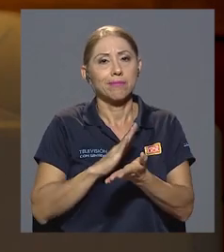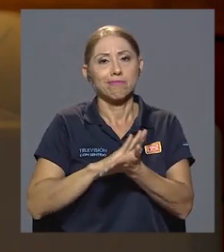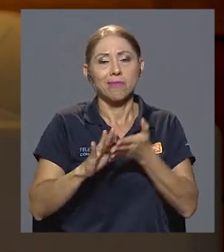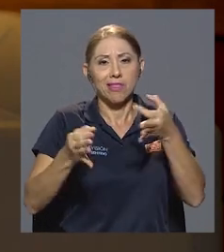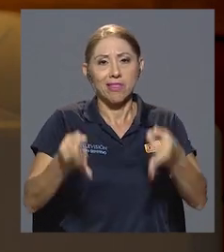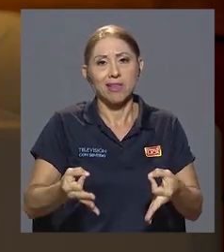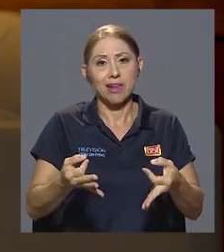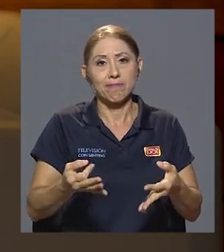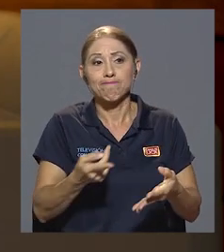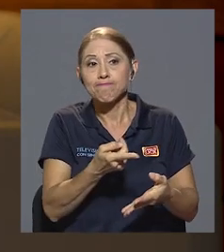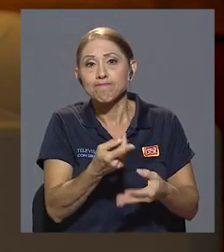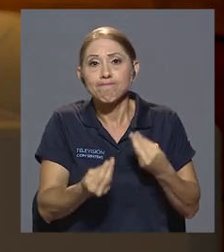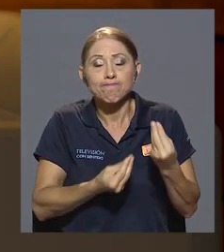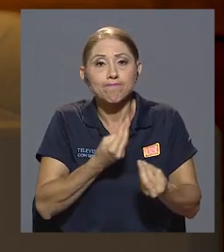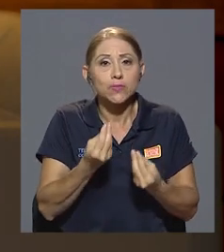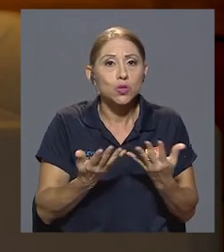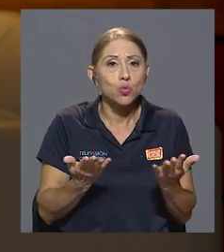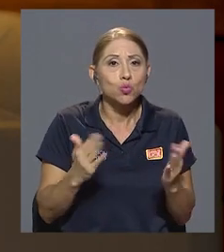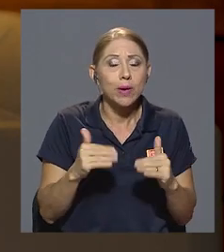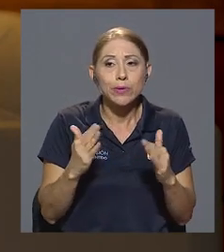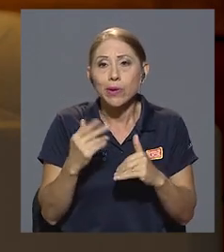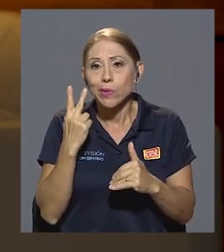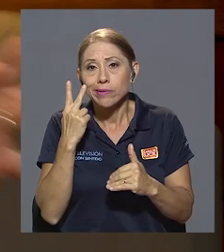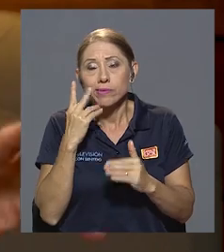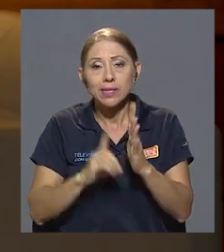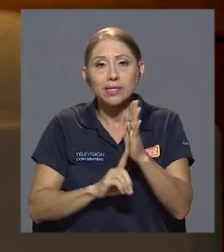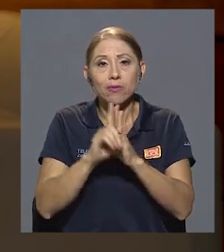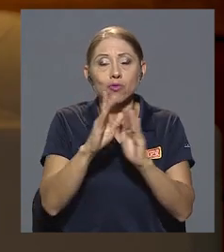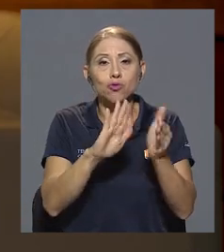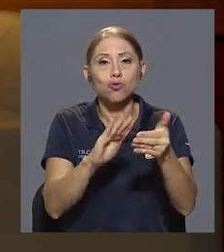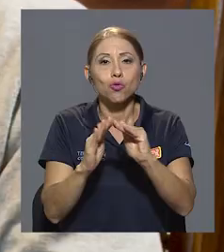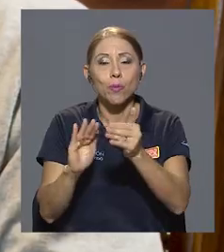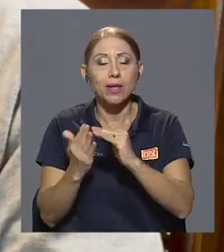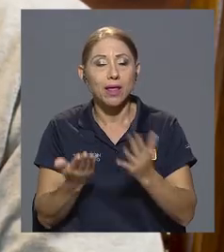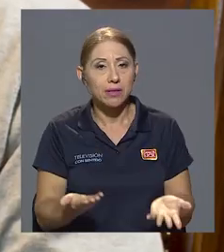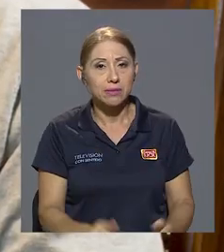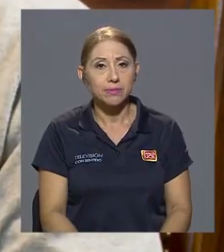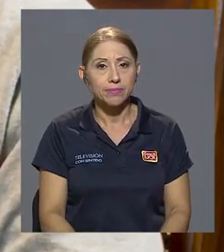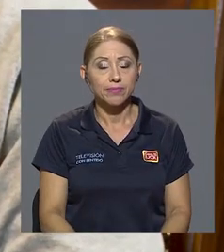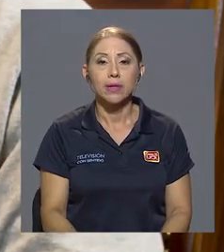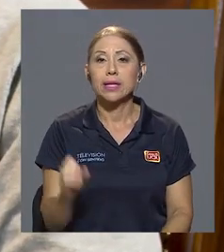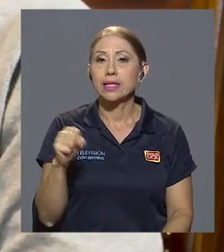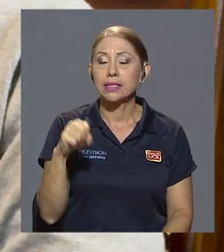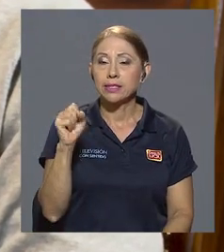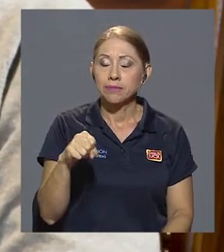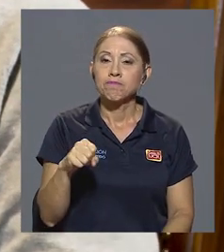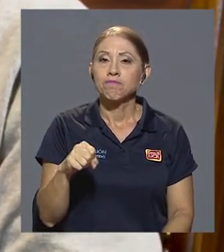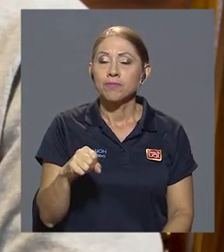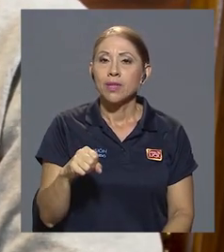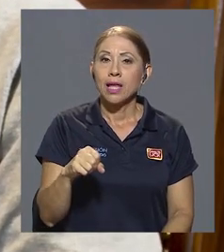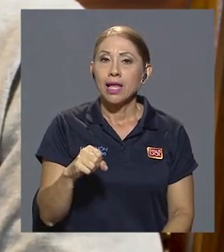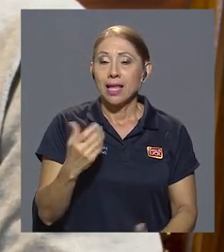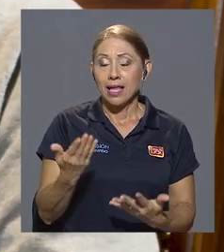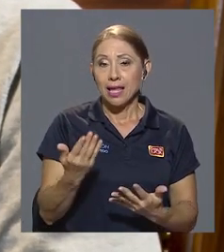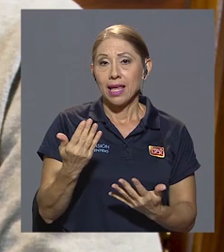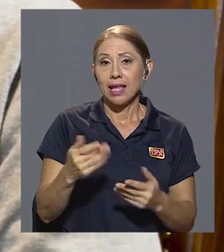y que no ven perspectivas de desarrollo en sus diferentes comunidades sí sí bueno una estimación